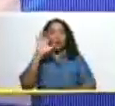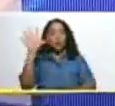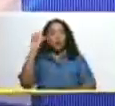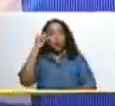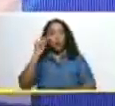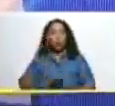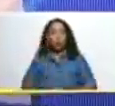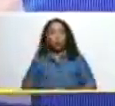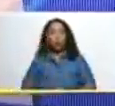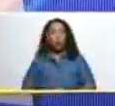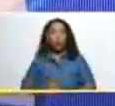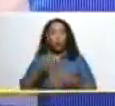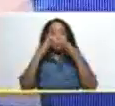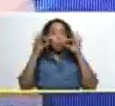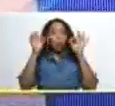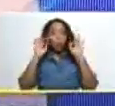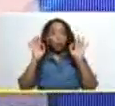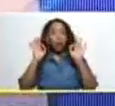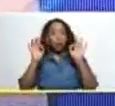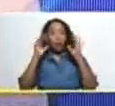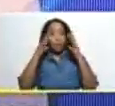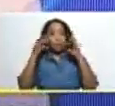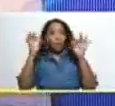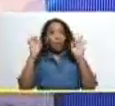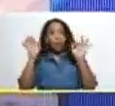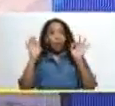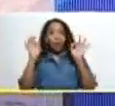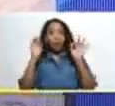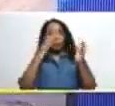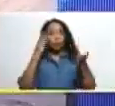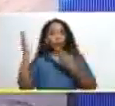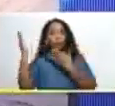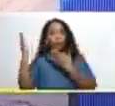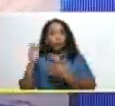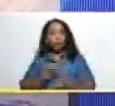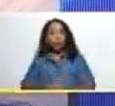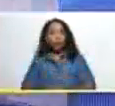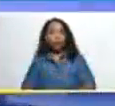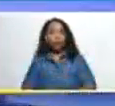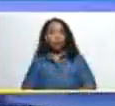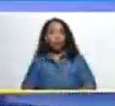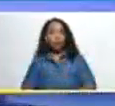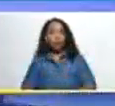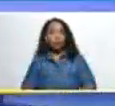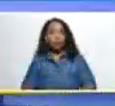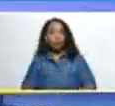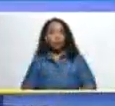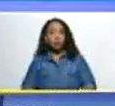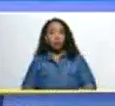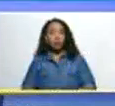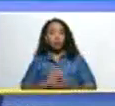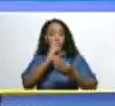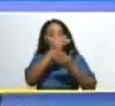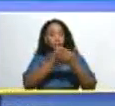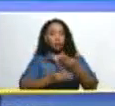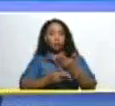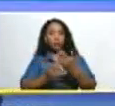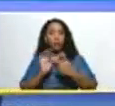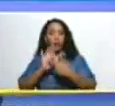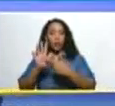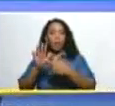Bueno, mosca pues, por eso mosca, mira, mosca. expedientes remitidos al